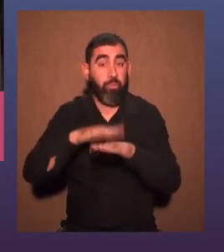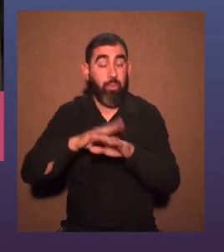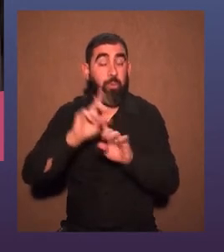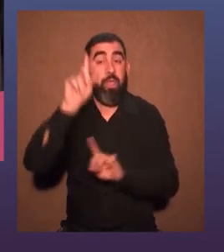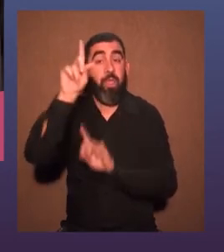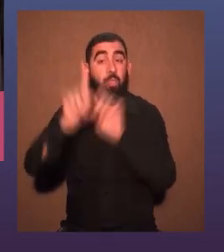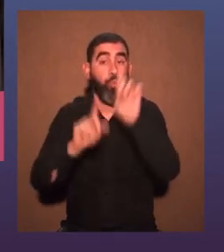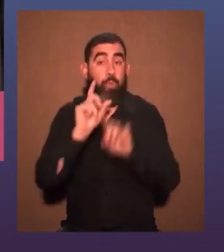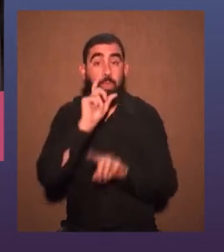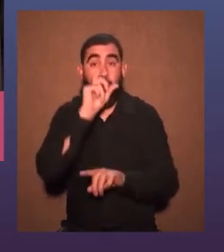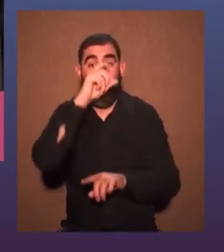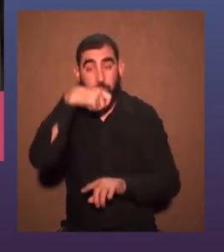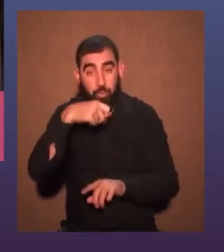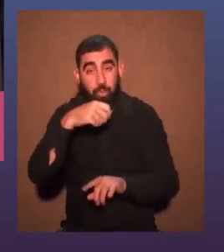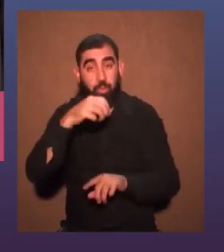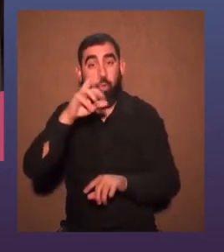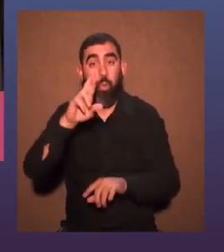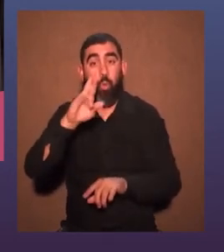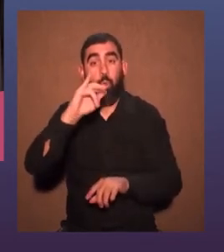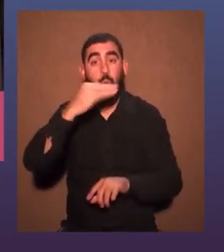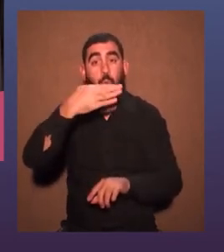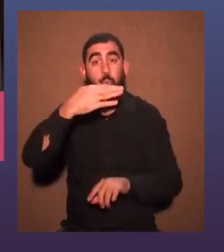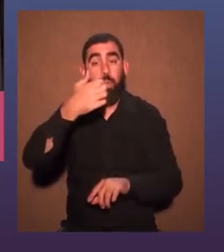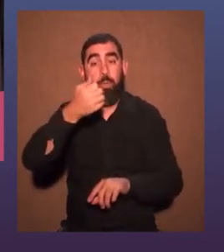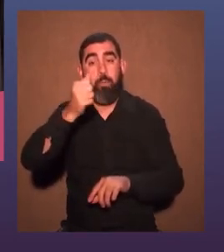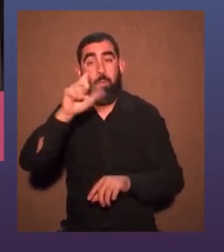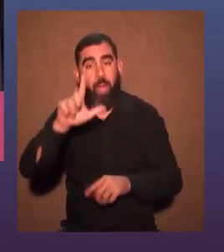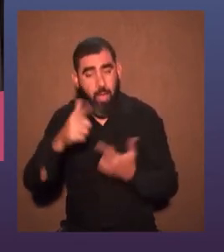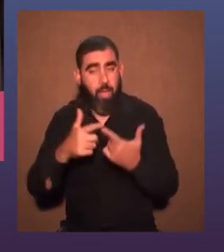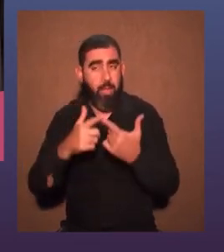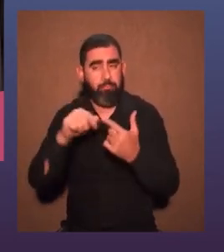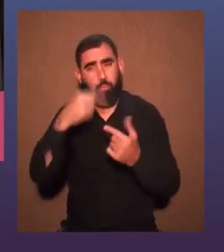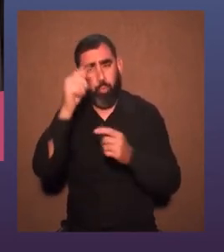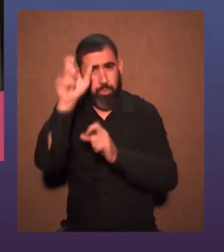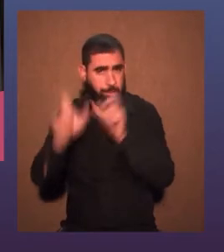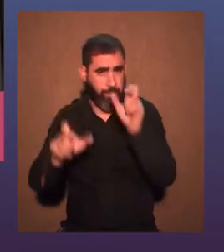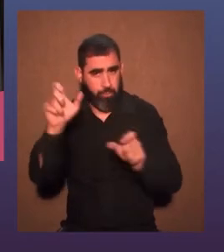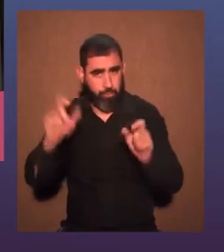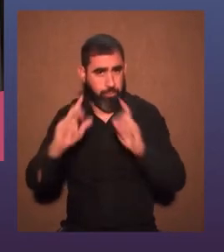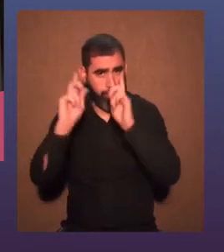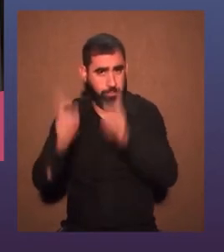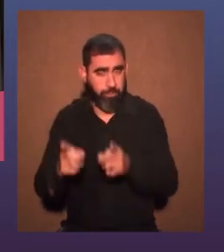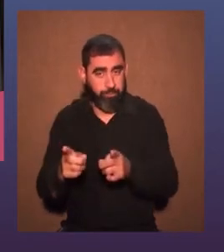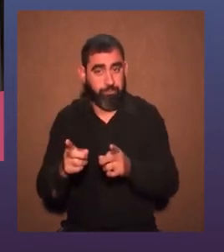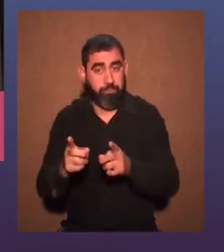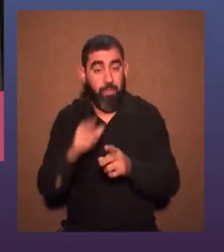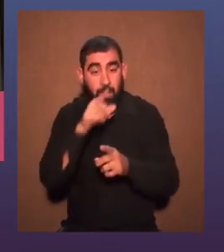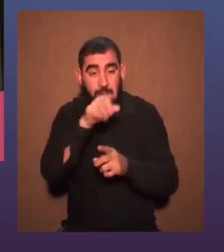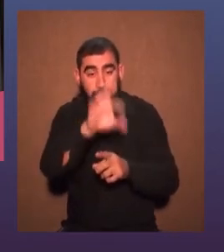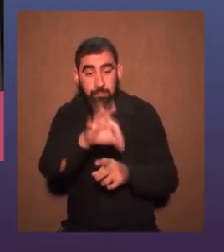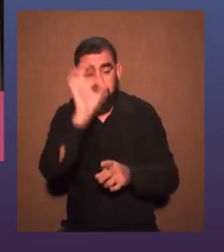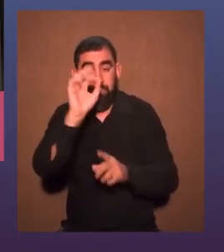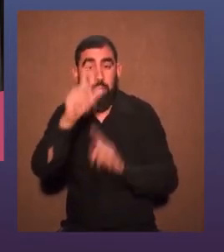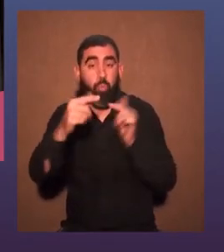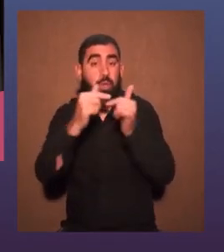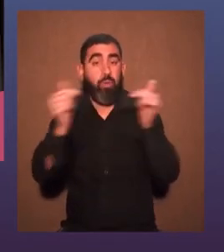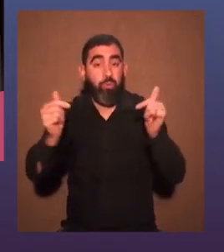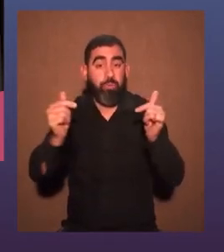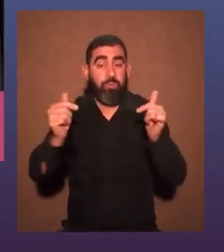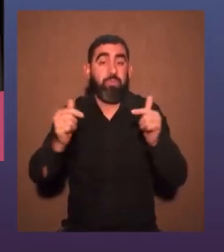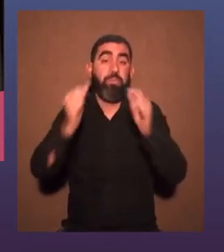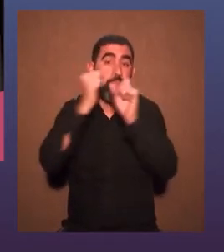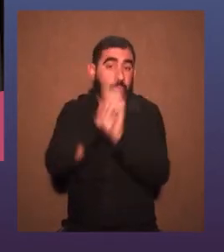Universidad de Montevideo, con Elena Ruibal y demás, y tratar de tomar de allí algunos elementos